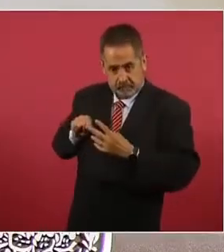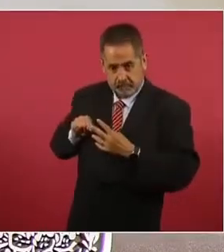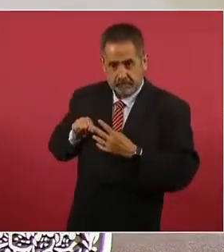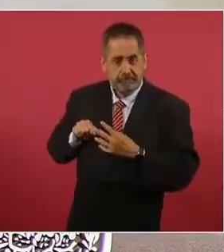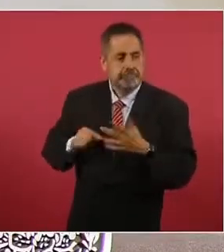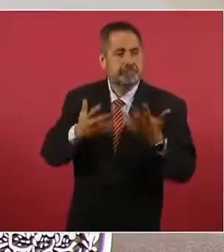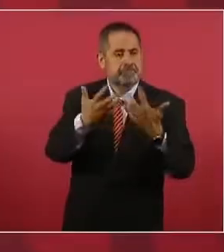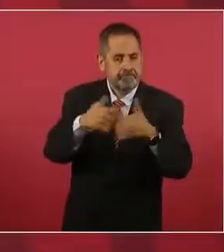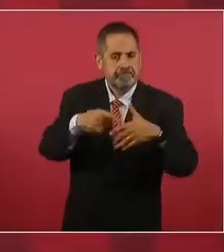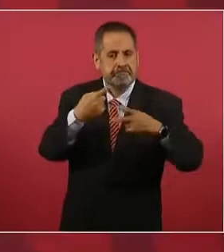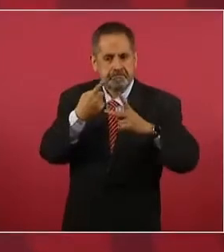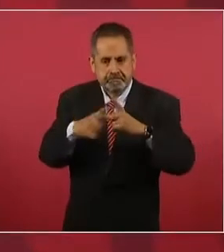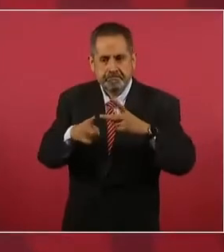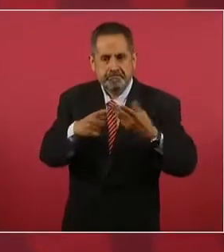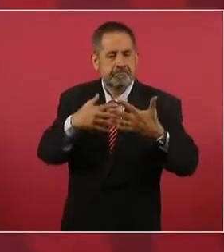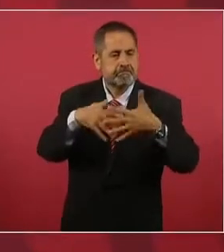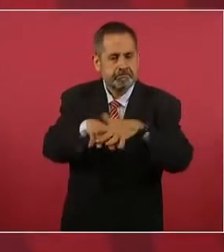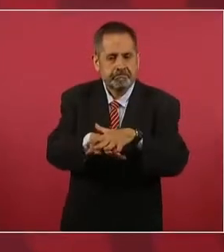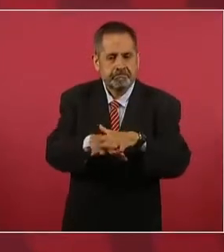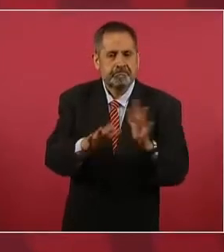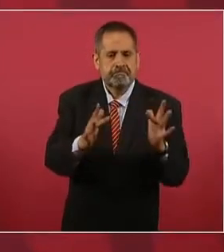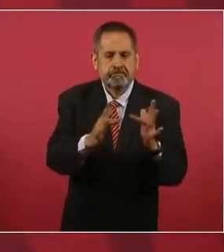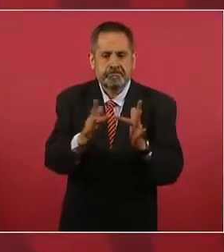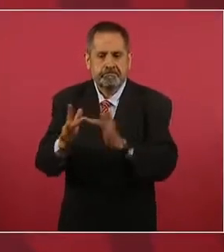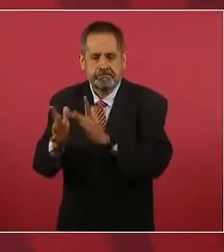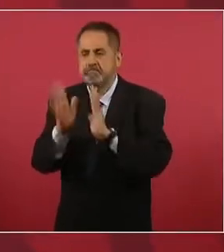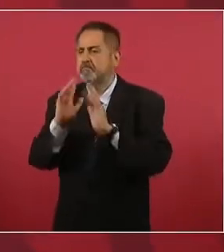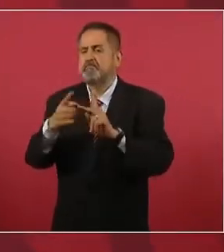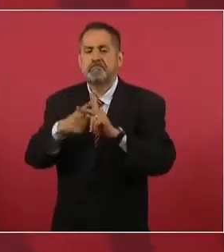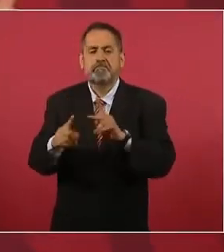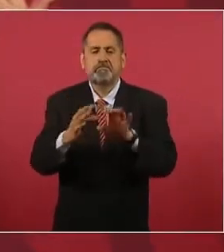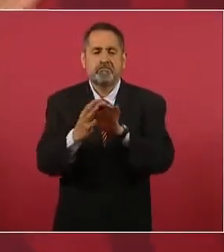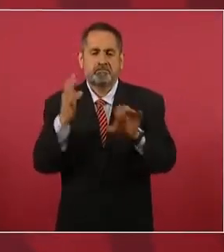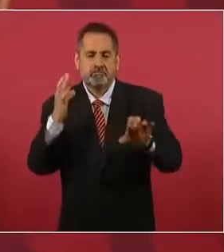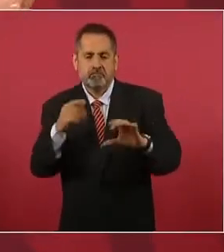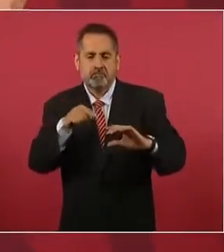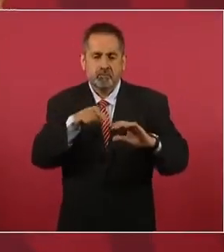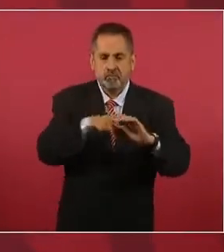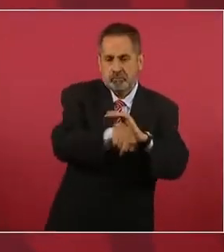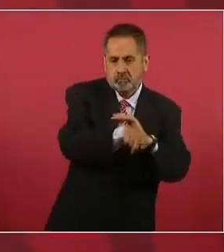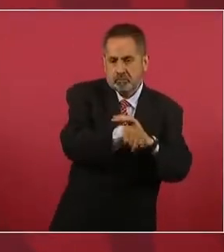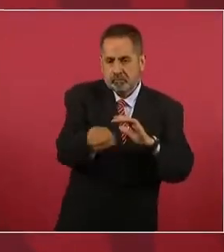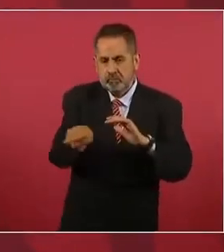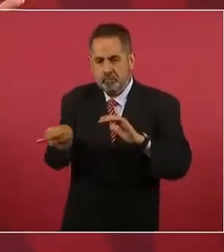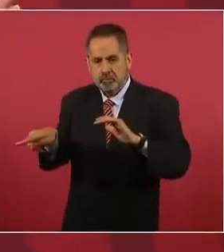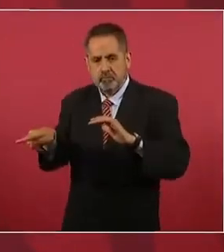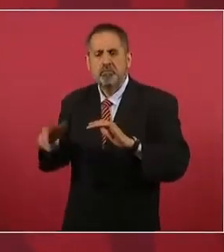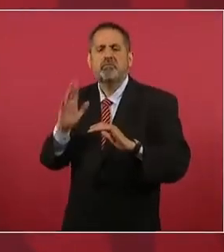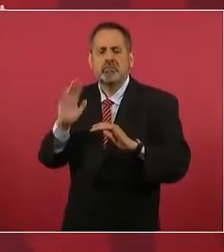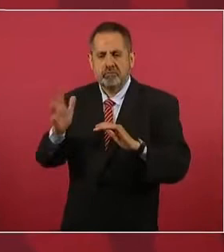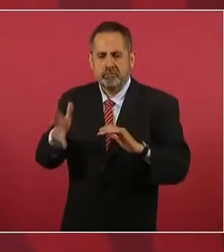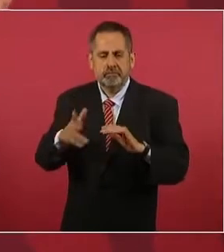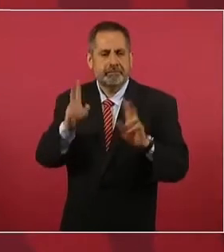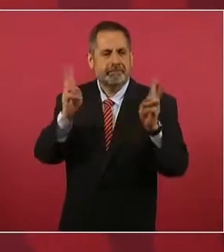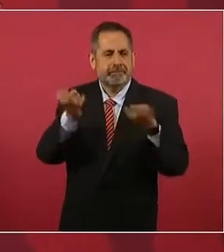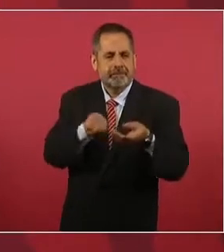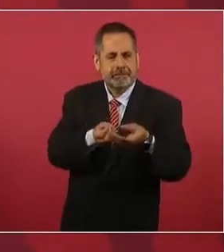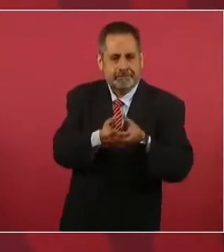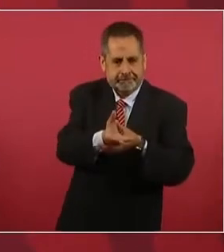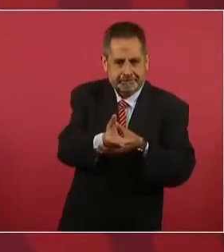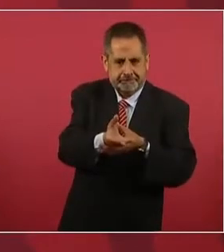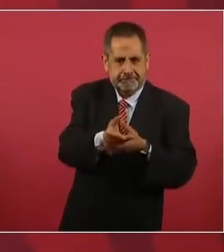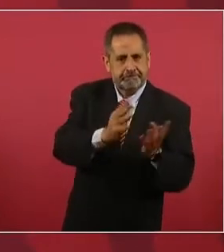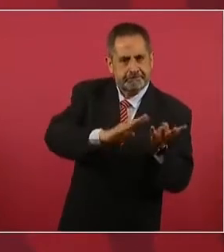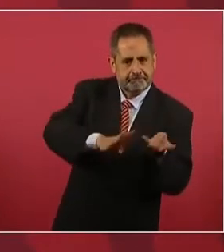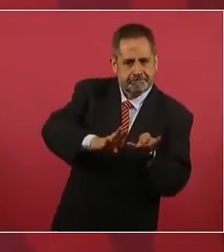la integración. Ya empezamos con los tendidos de ductos, ya hay en algunas plantas los ductos de salida, las